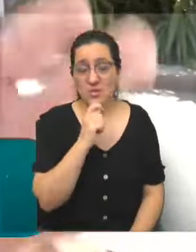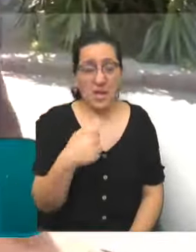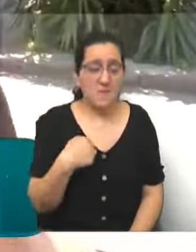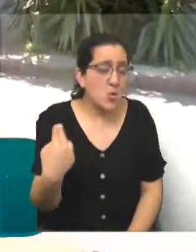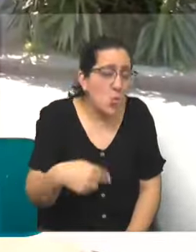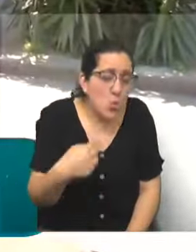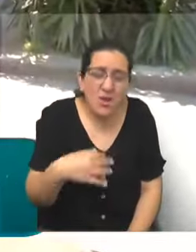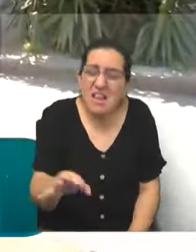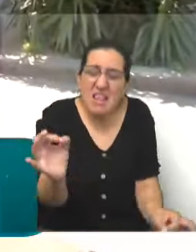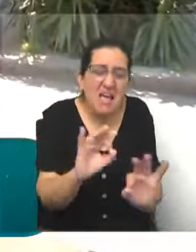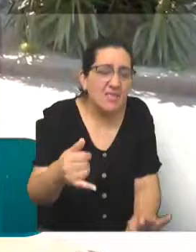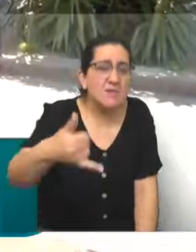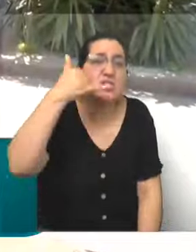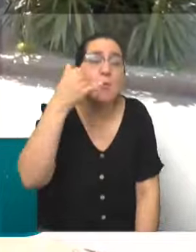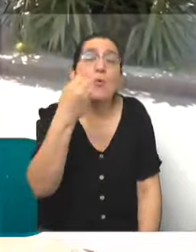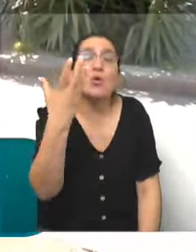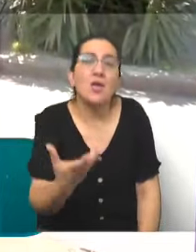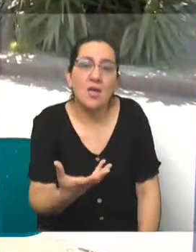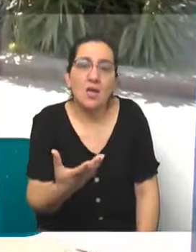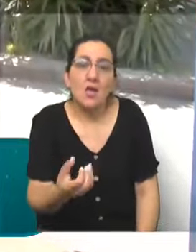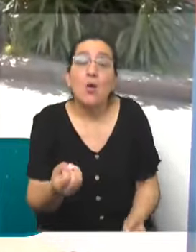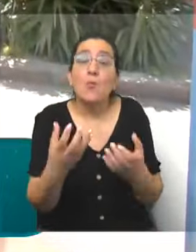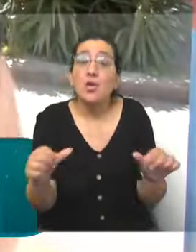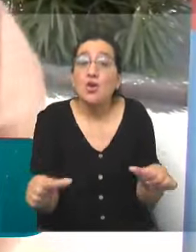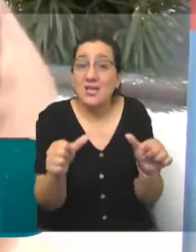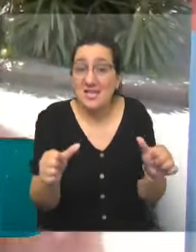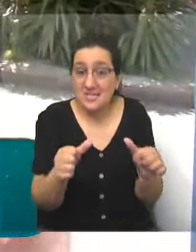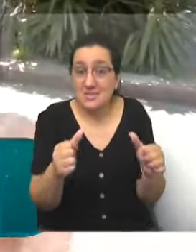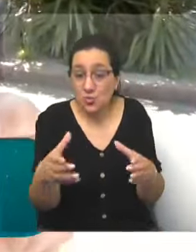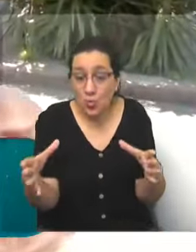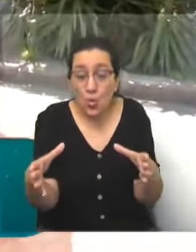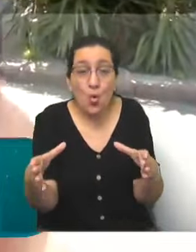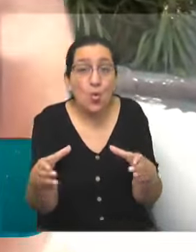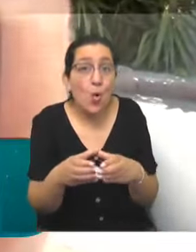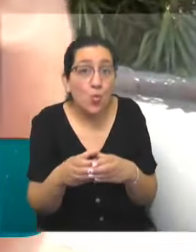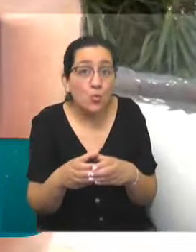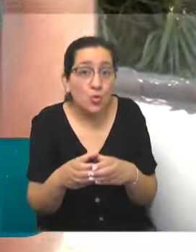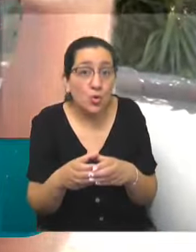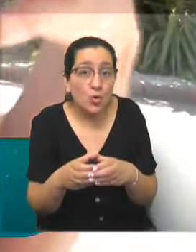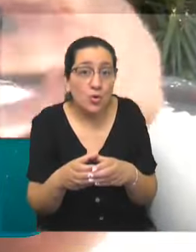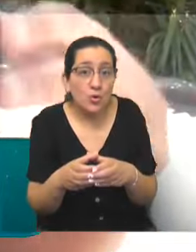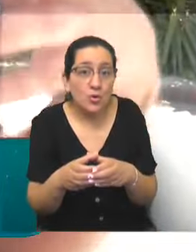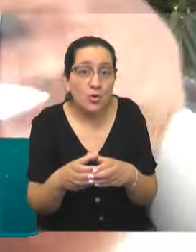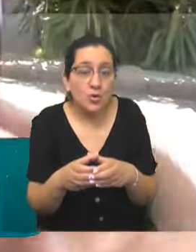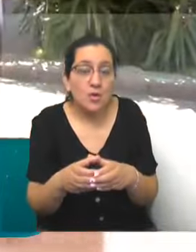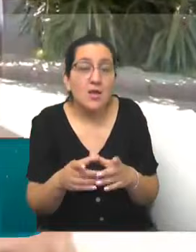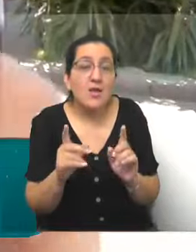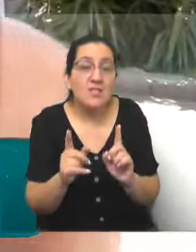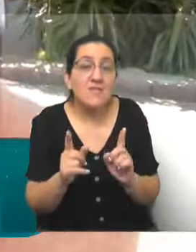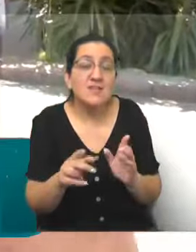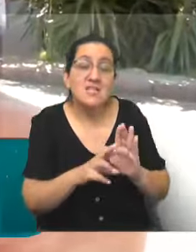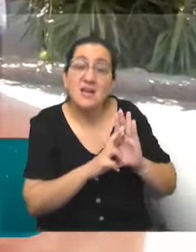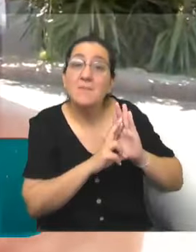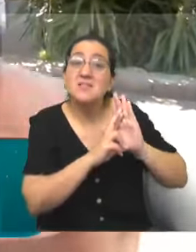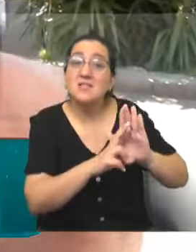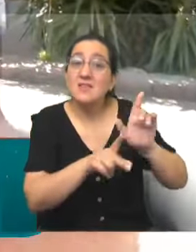llamó. Porque, en definitiva, lo que hacen es tomar un conjunto más pequeño que debiera ser